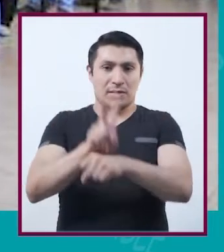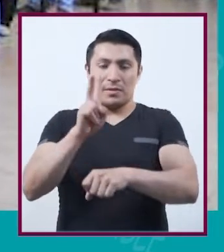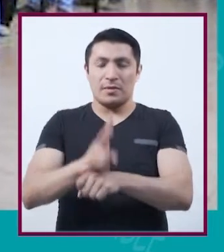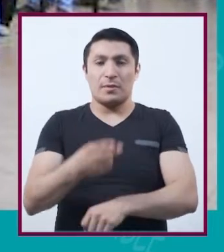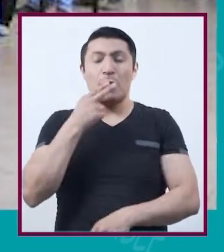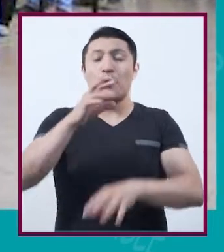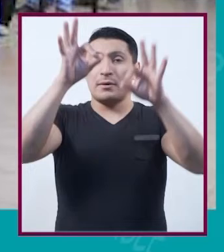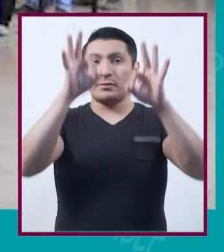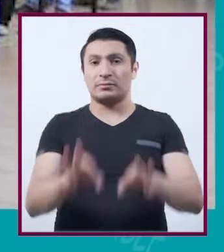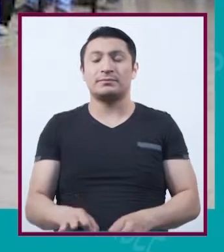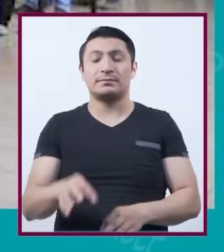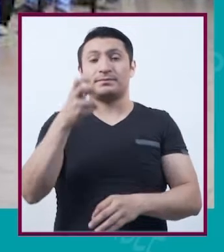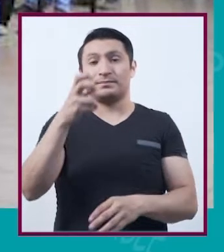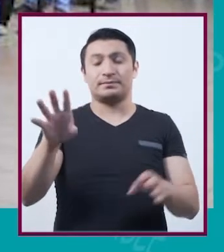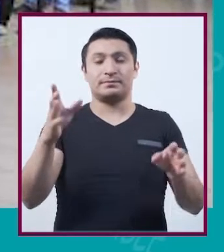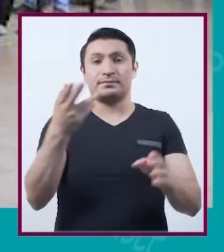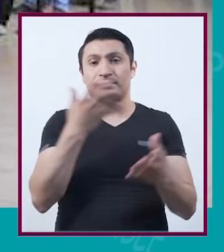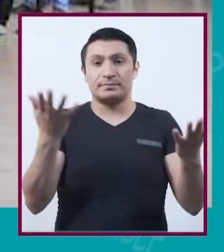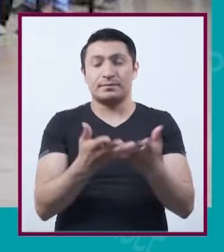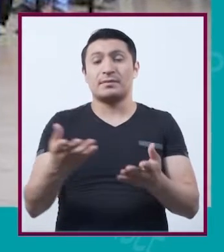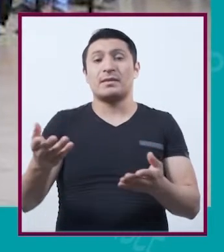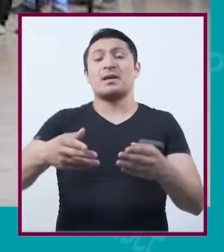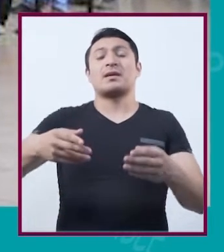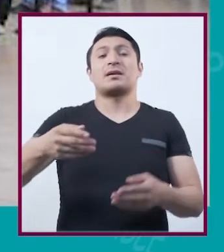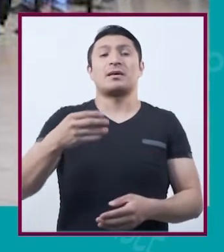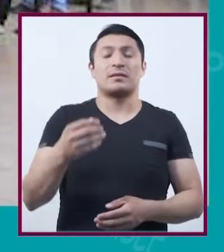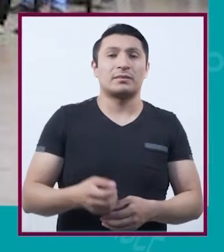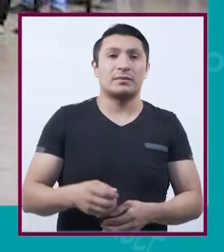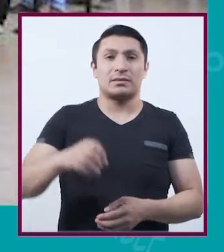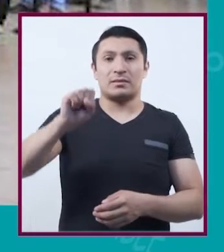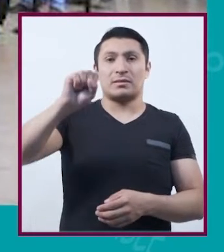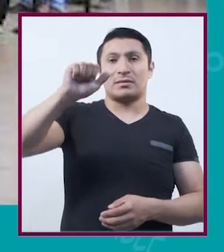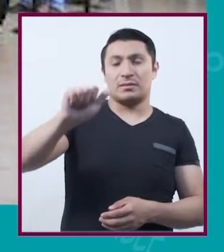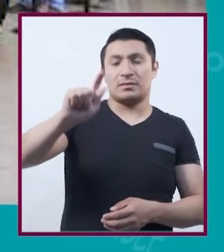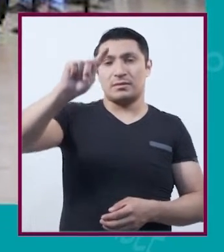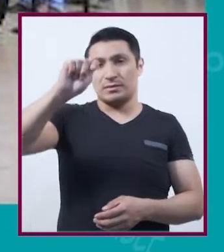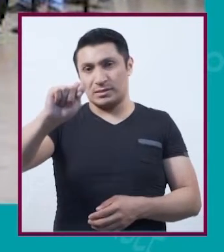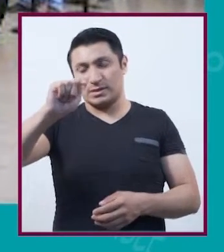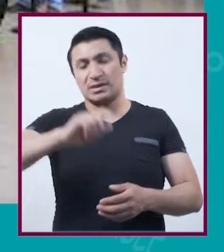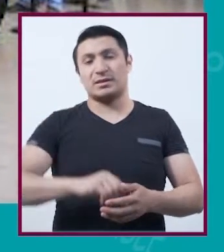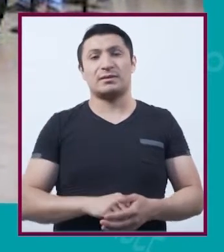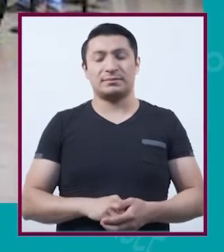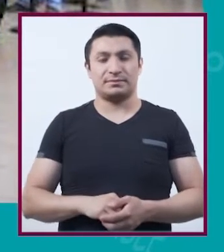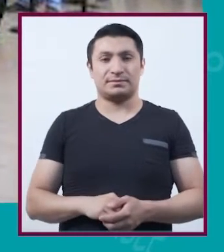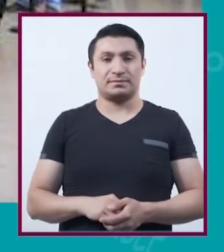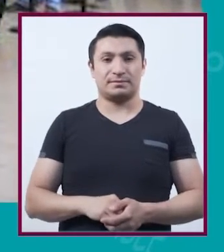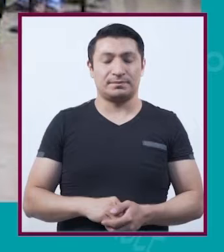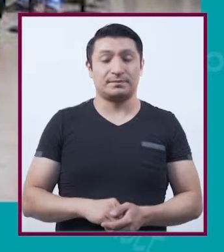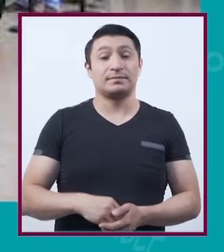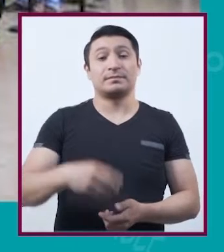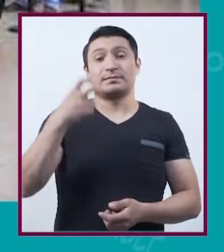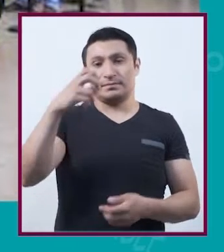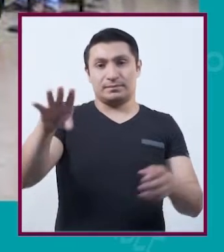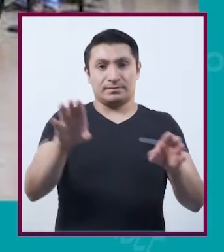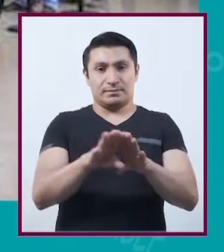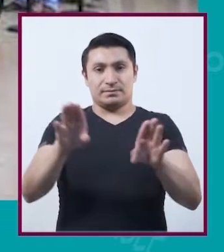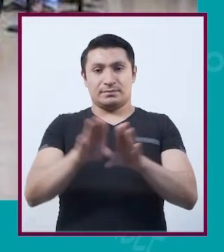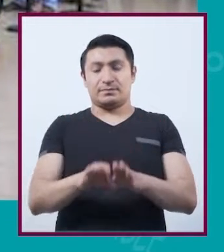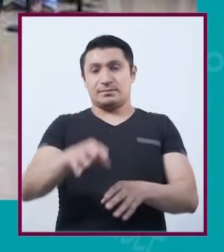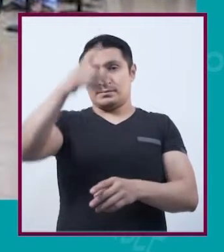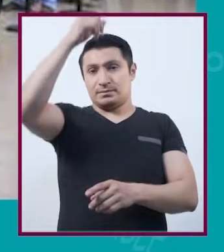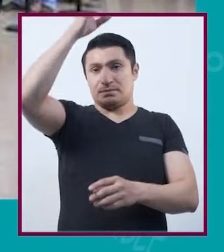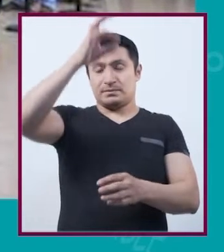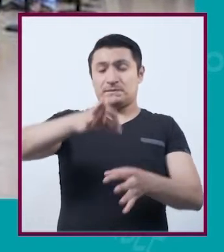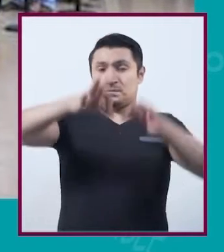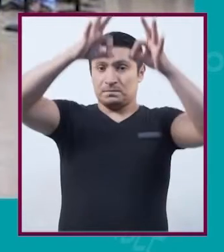impuestos, y vigilar su correcto cumplimiento. Lo anterior se hace por medio del Servicio de Administración Tributaria, comúnmente conocido